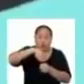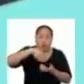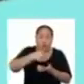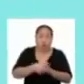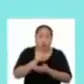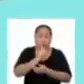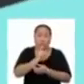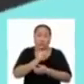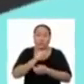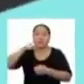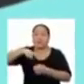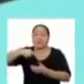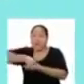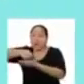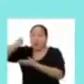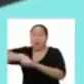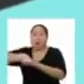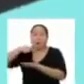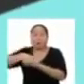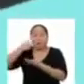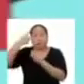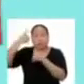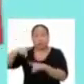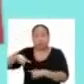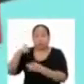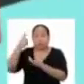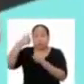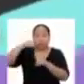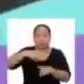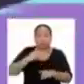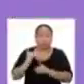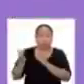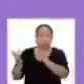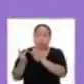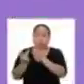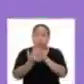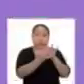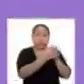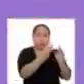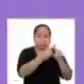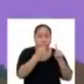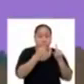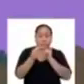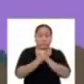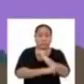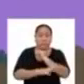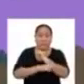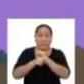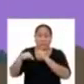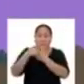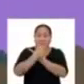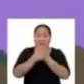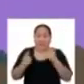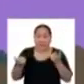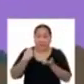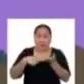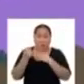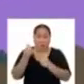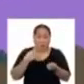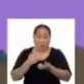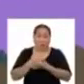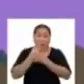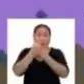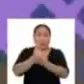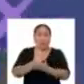tratados con otros países, para comerciar bienes y servicios que les faltan. El libre comercio entre países sirvió de gran ayuda durante y después de